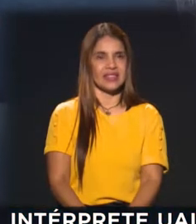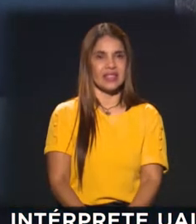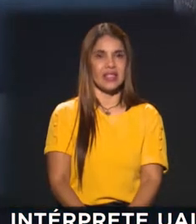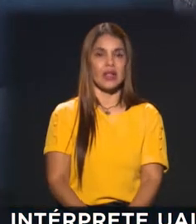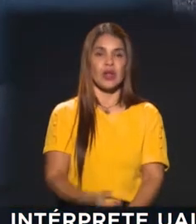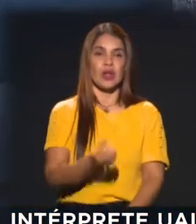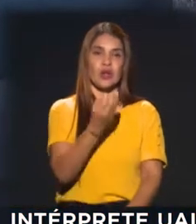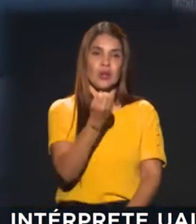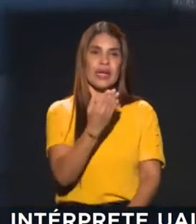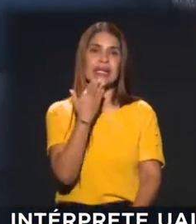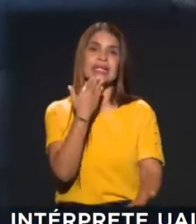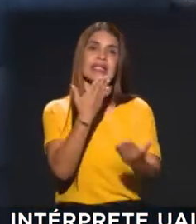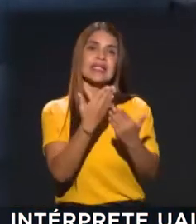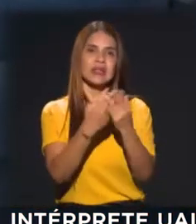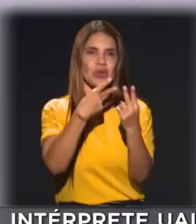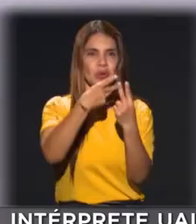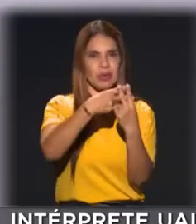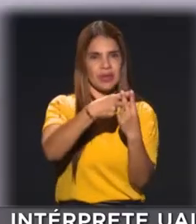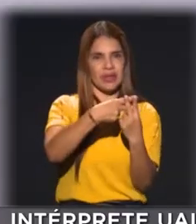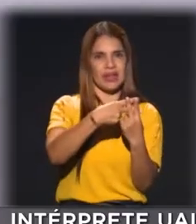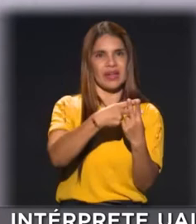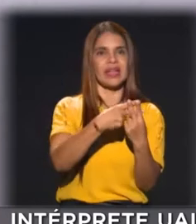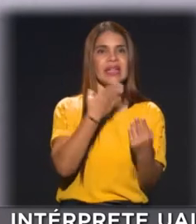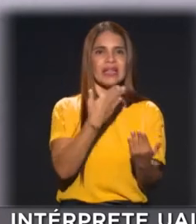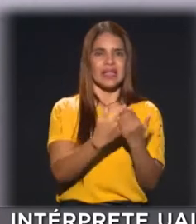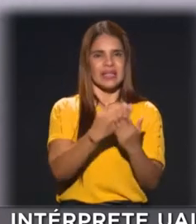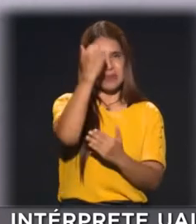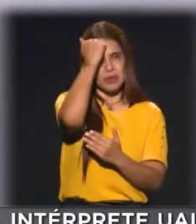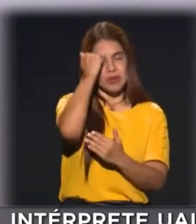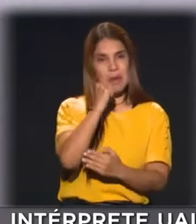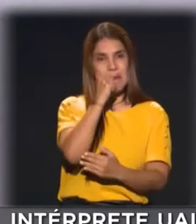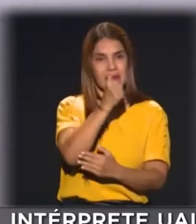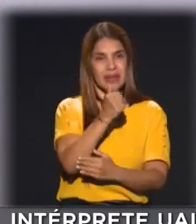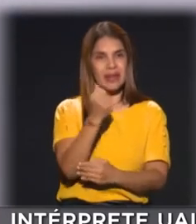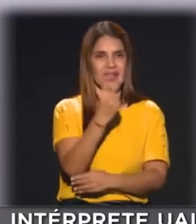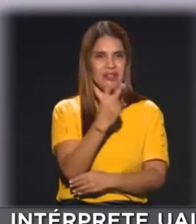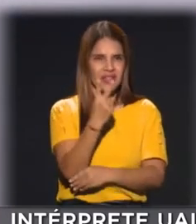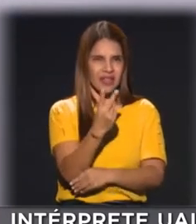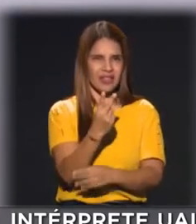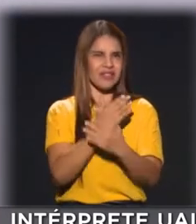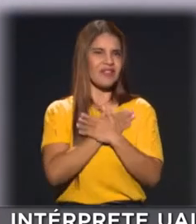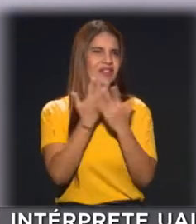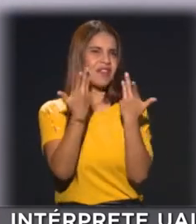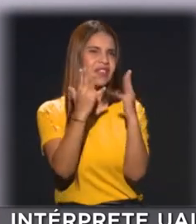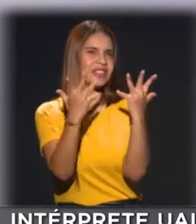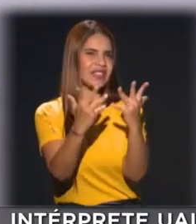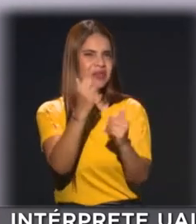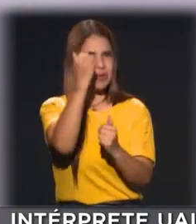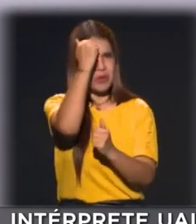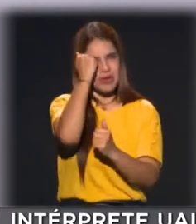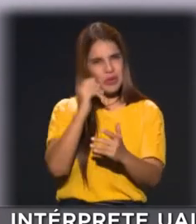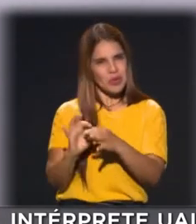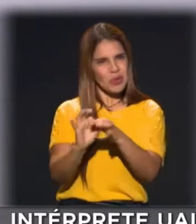Con el numeral, gracias maestro, todos nos vamos a unir el día de mañana viernes, felicitando a nuestros docentes,